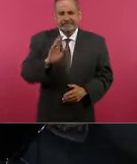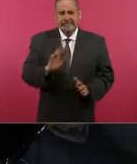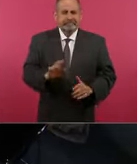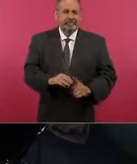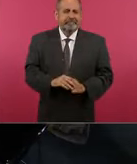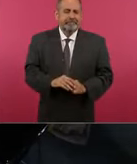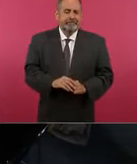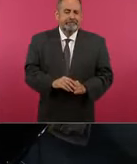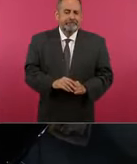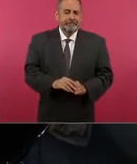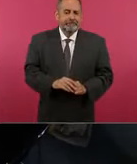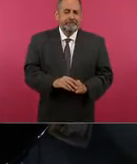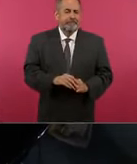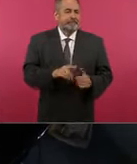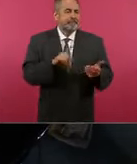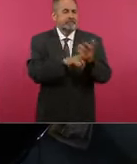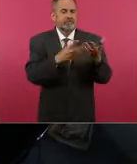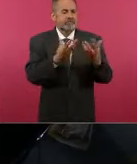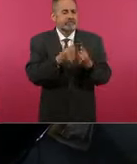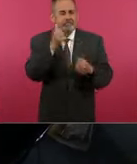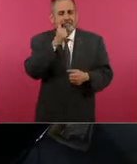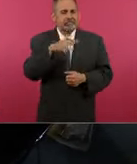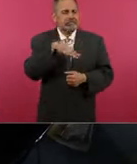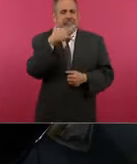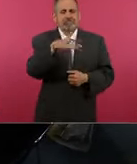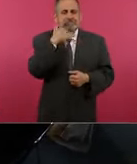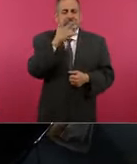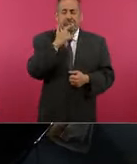estado del lado de la corrupción abiertamente,